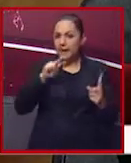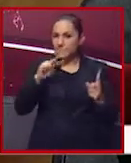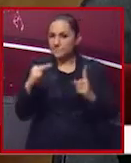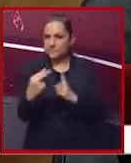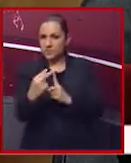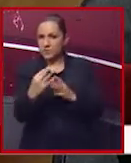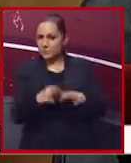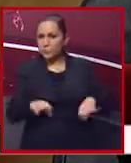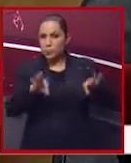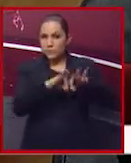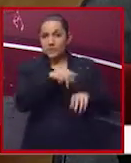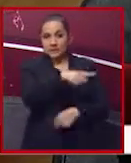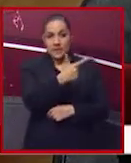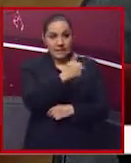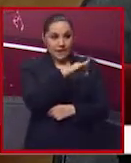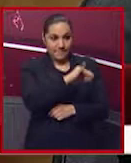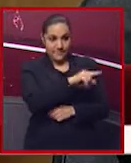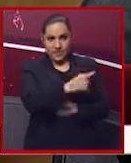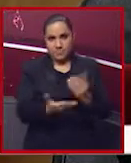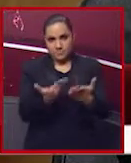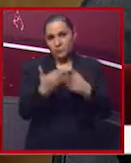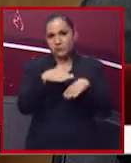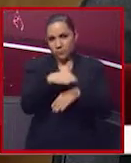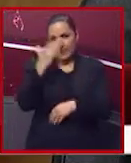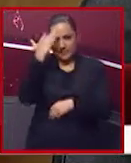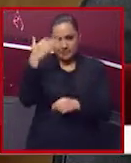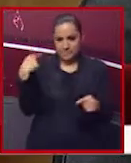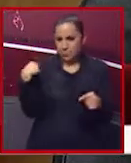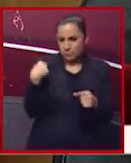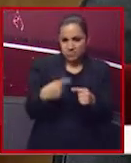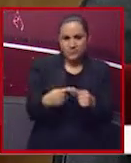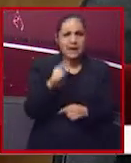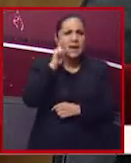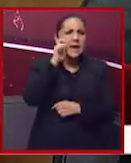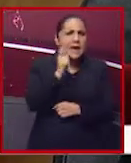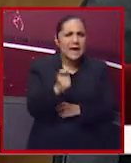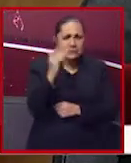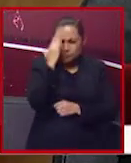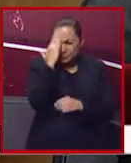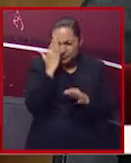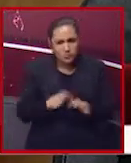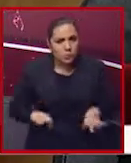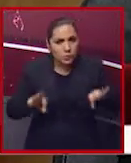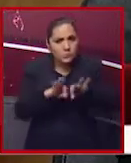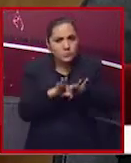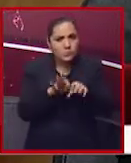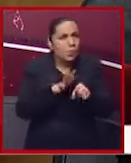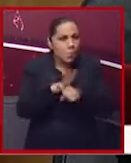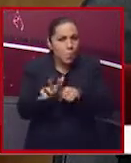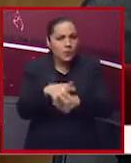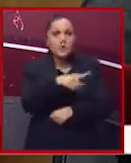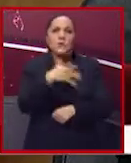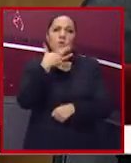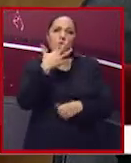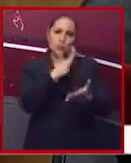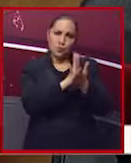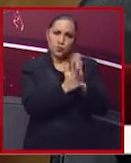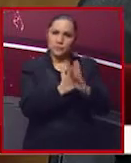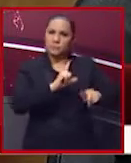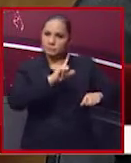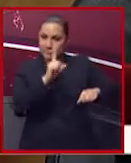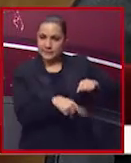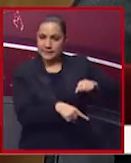últimas rondas, que tiene que ver con el combate a la corrupción. El objetivo en este marco sería establecer una estrategia